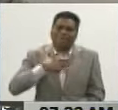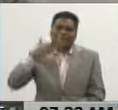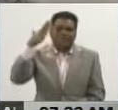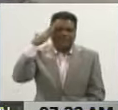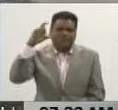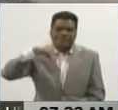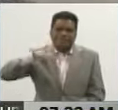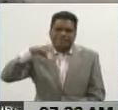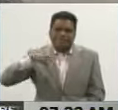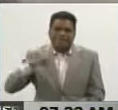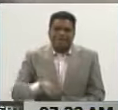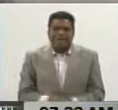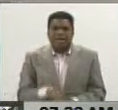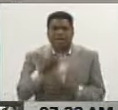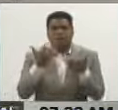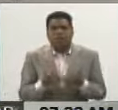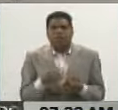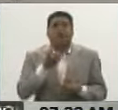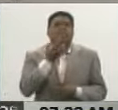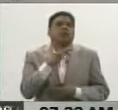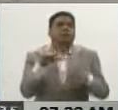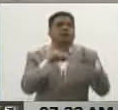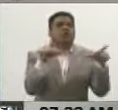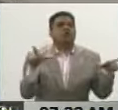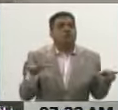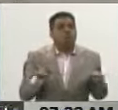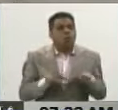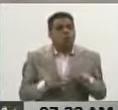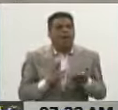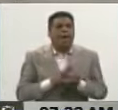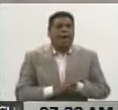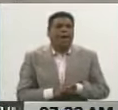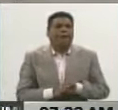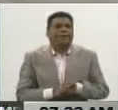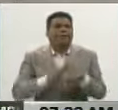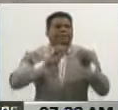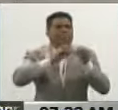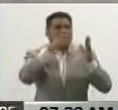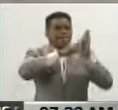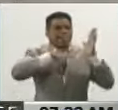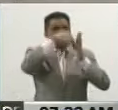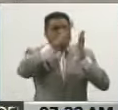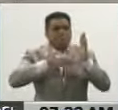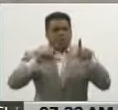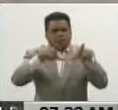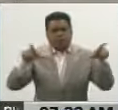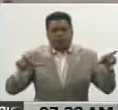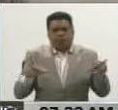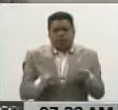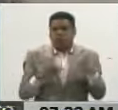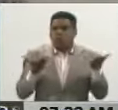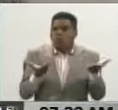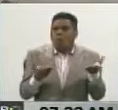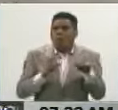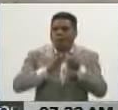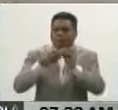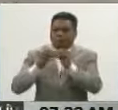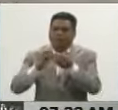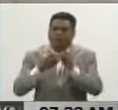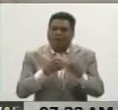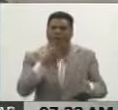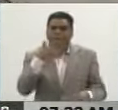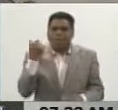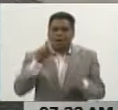ahorita en cuanto a los salones, las aulas, el mantenimiento de los mismos para darle una educación de